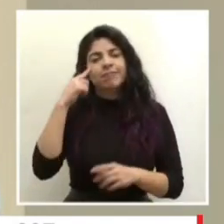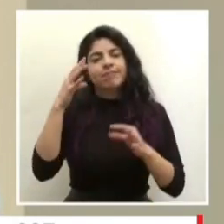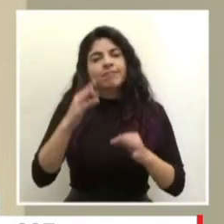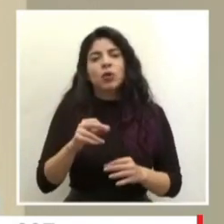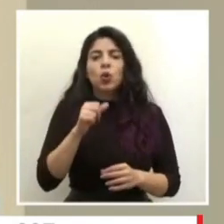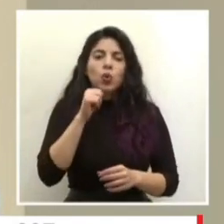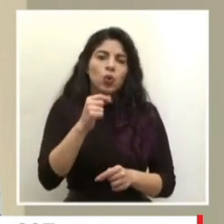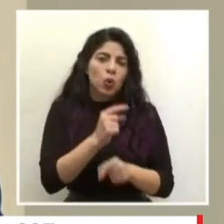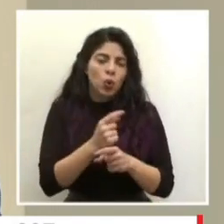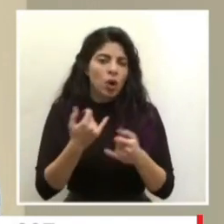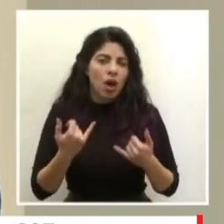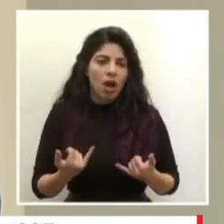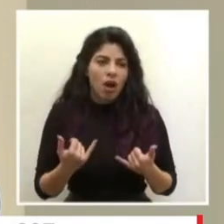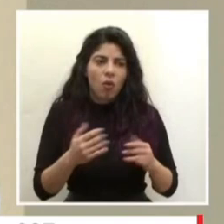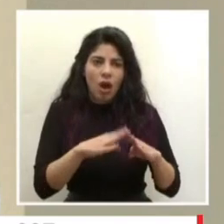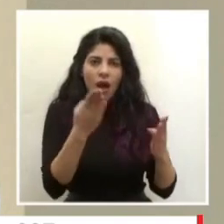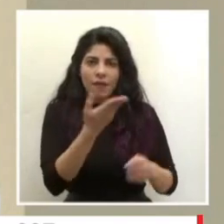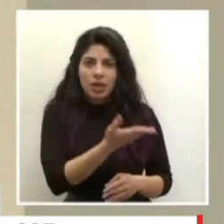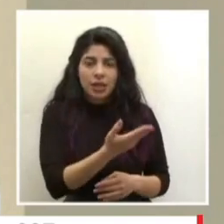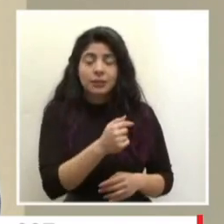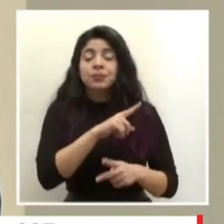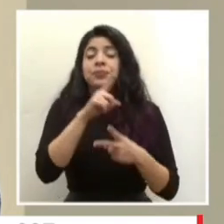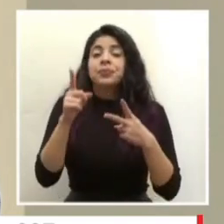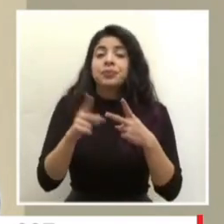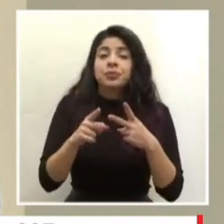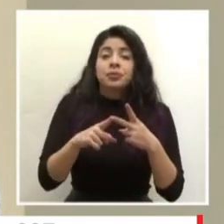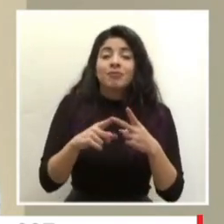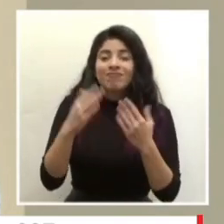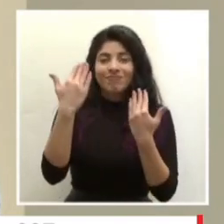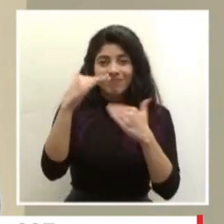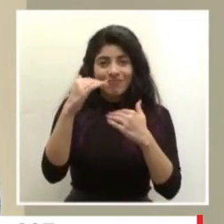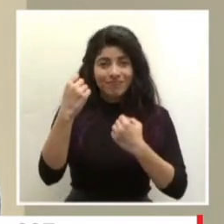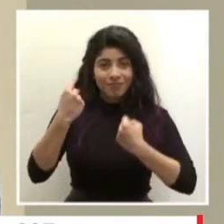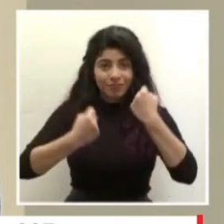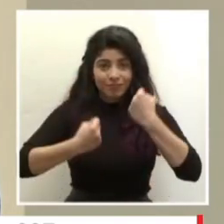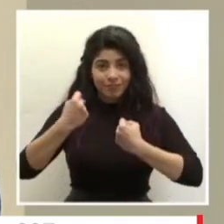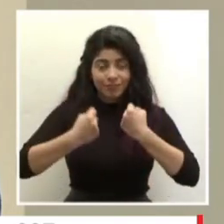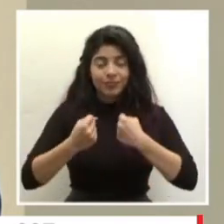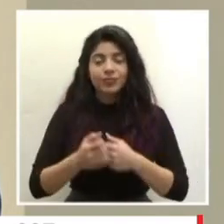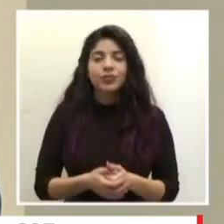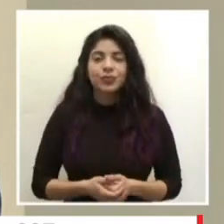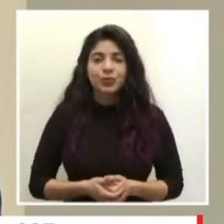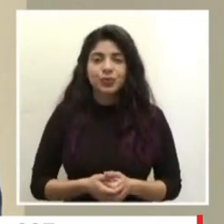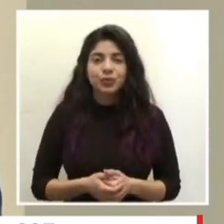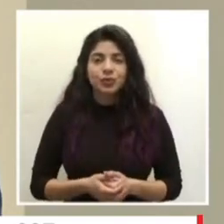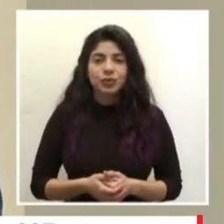en este momento habilitarlo. Con respecto a la restricción vehicular,